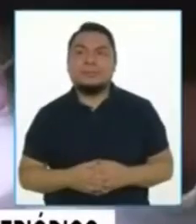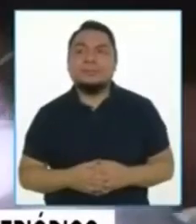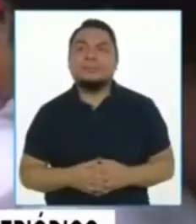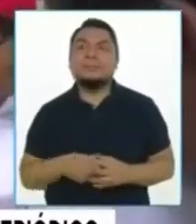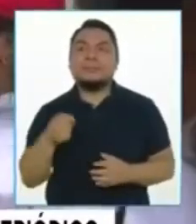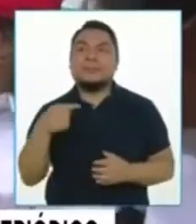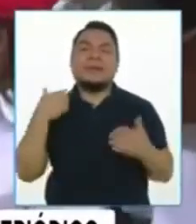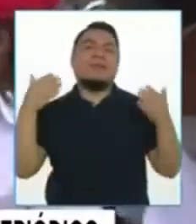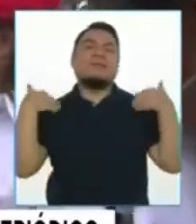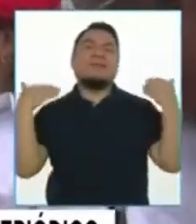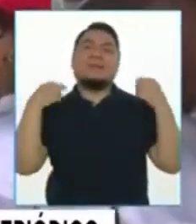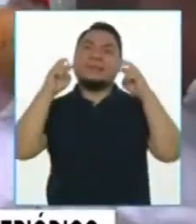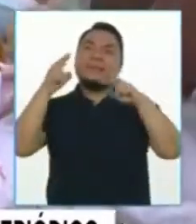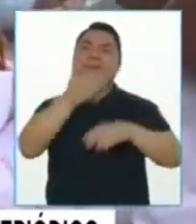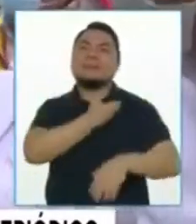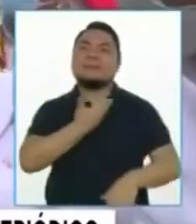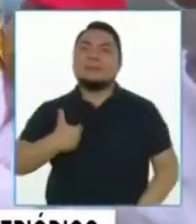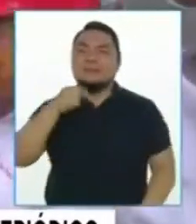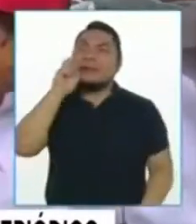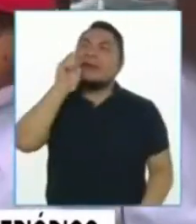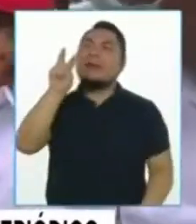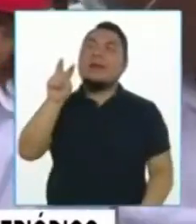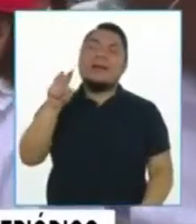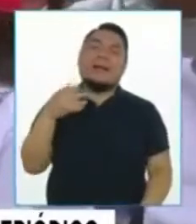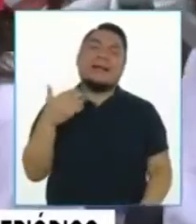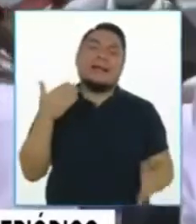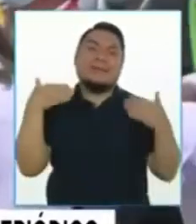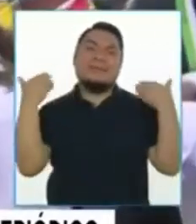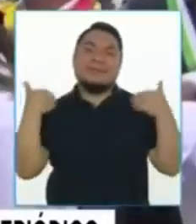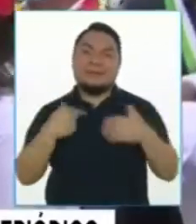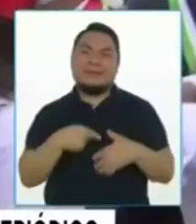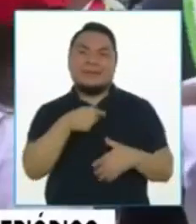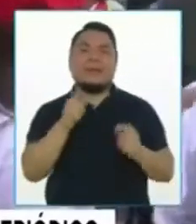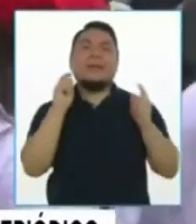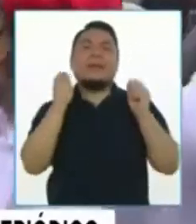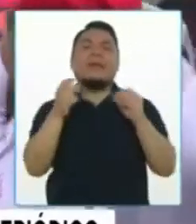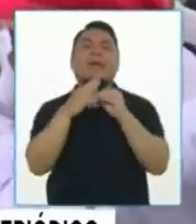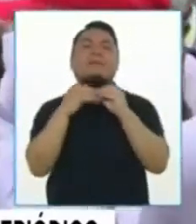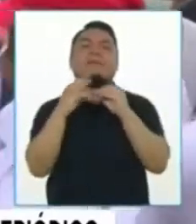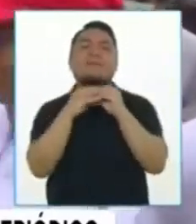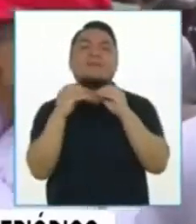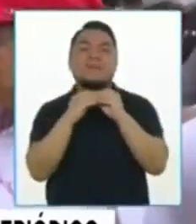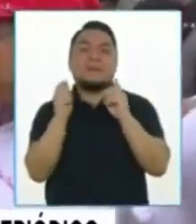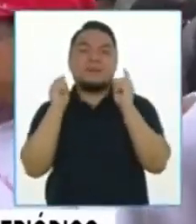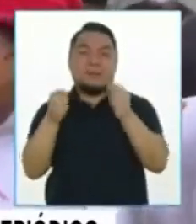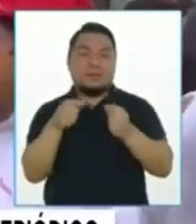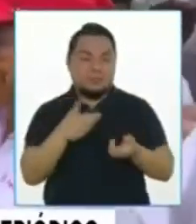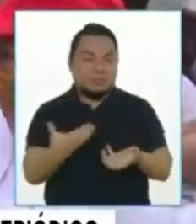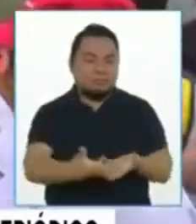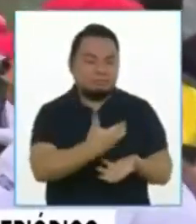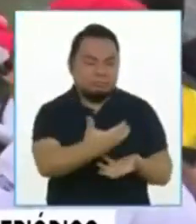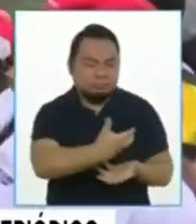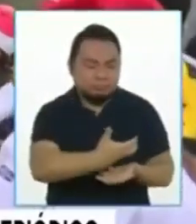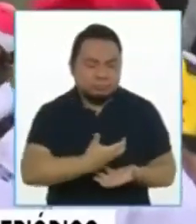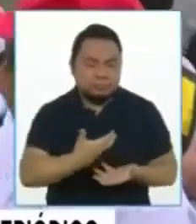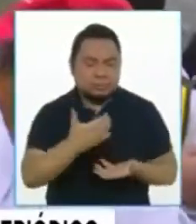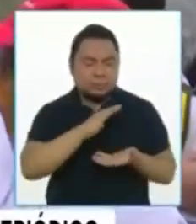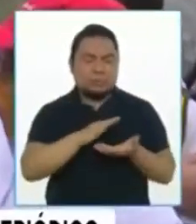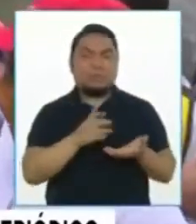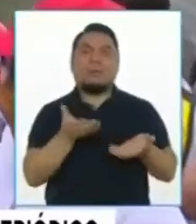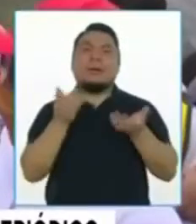alegría por la visita del jefe de Estado, le ha obsequiado algunas frutas que acababa de cosechar de